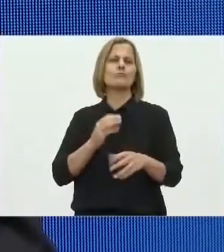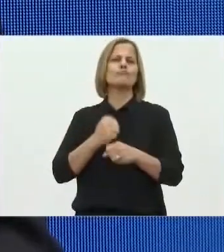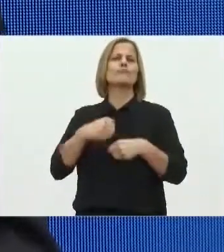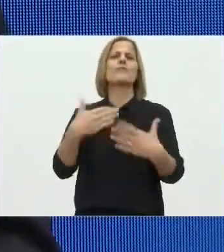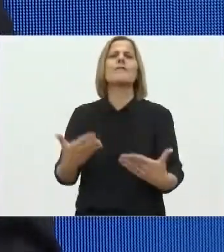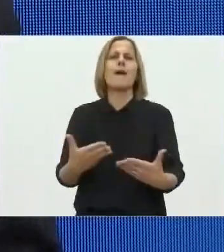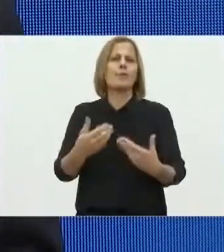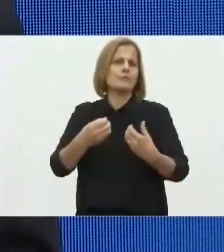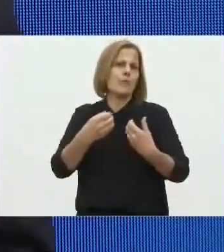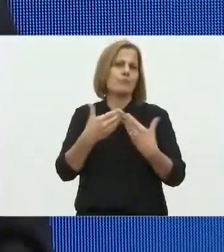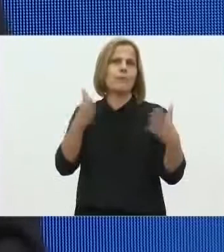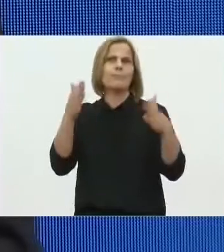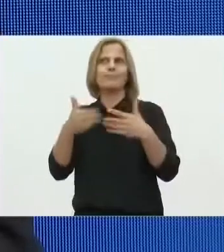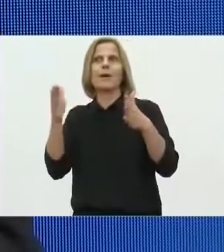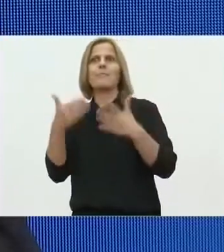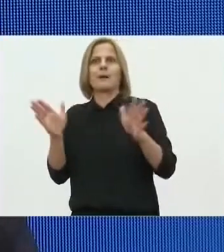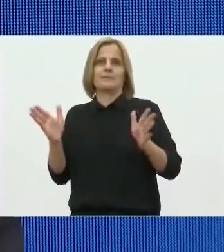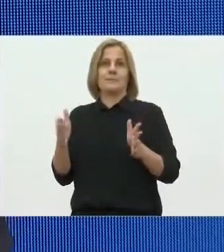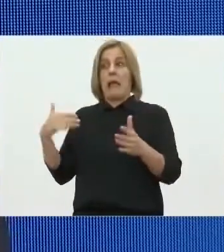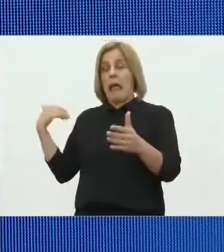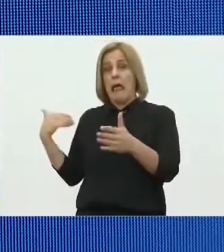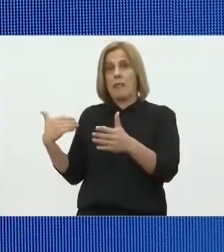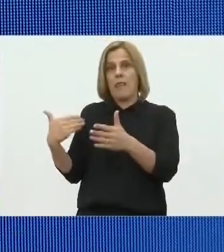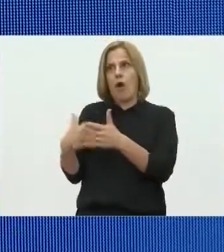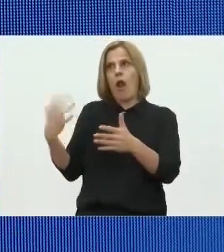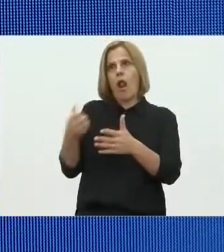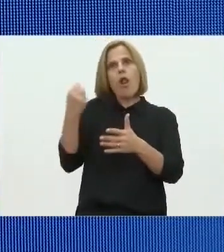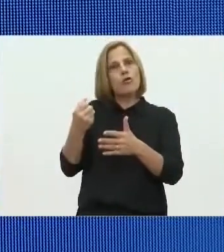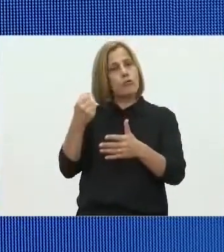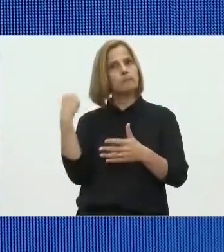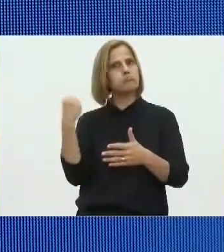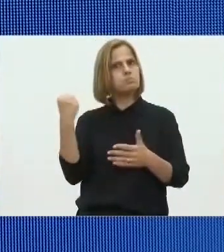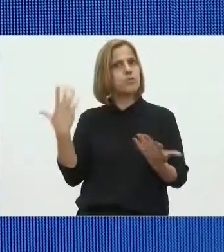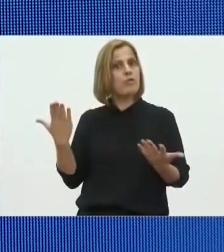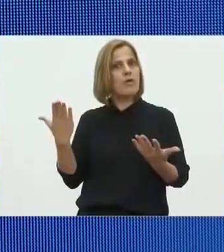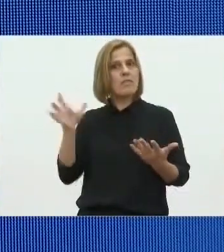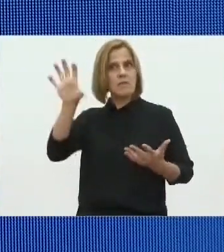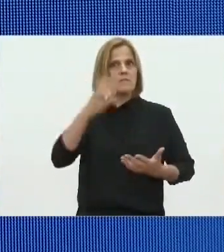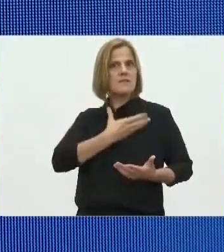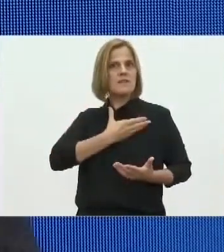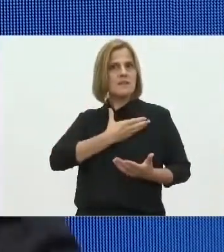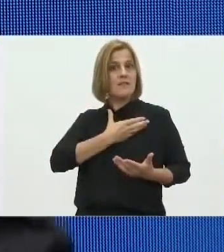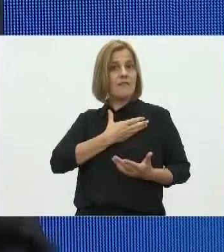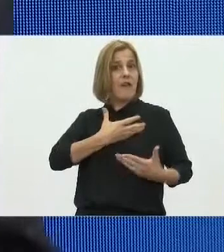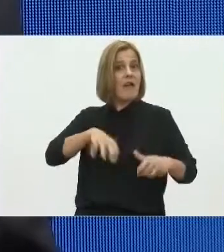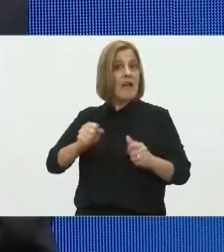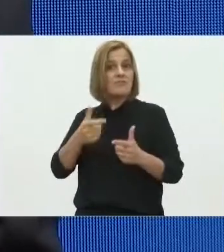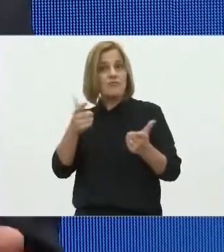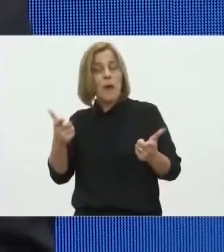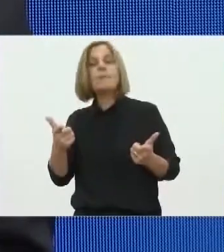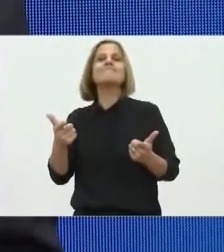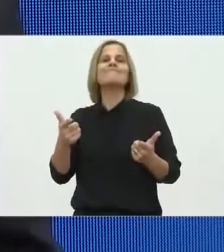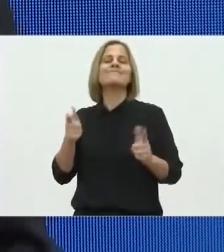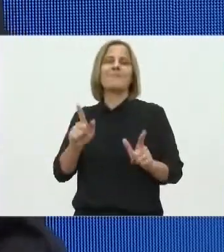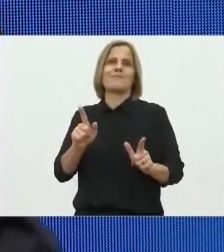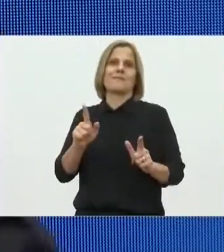realizar, dado los buenos resultados en números que se vienen dando en la provincia de Santa Fe y particularmente